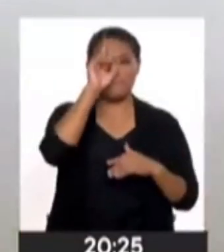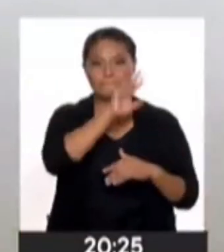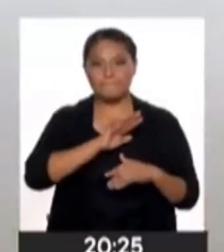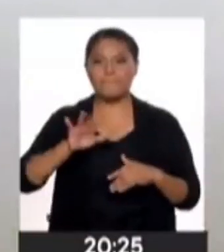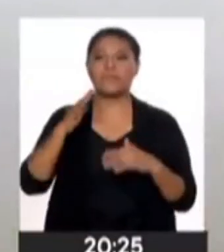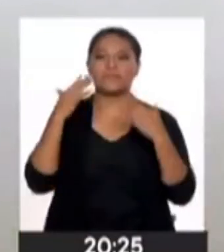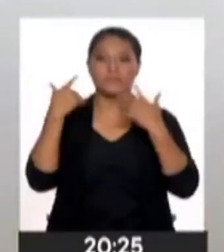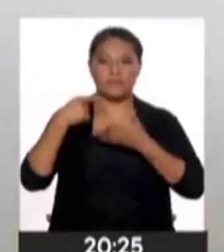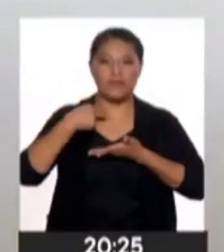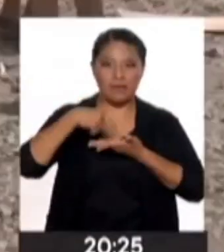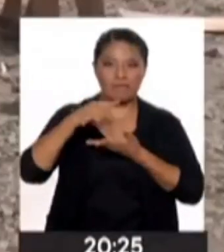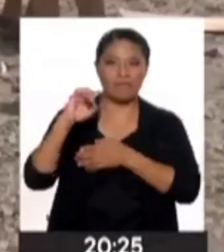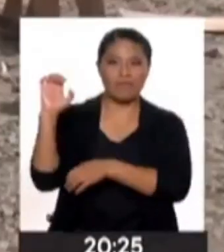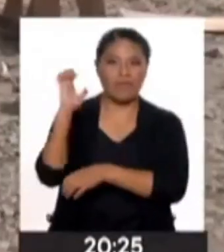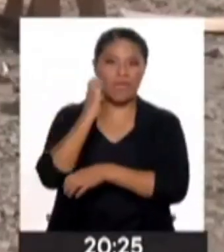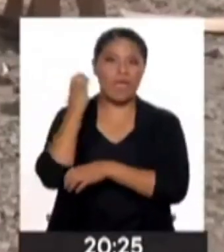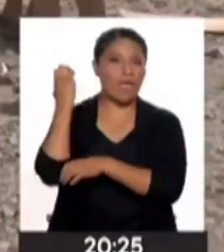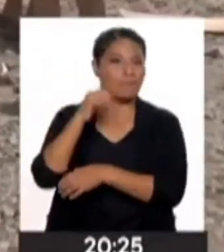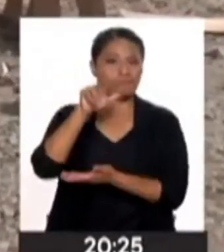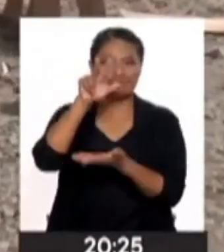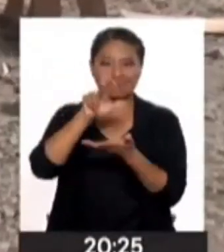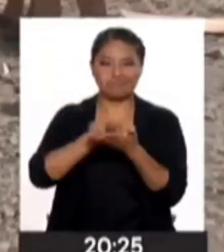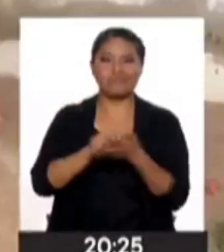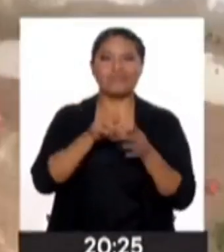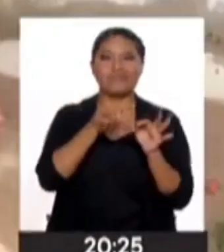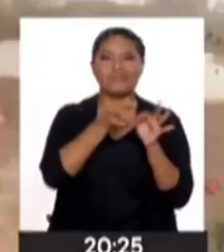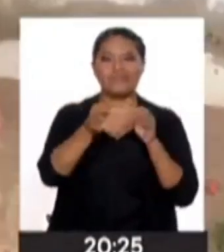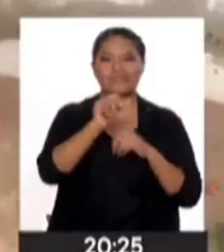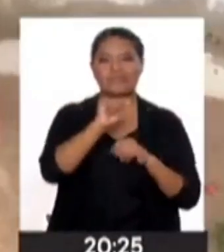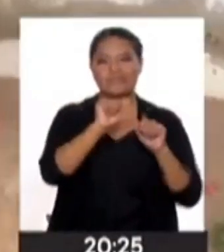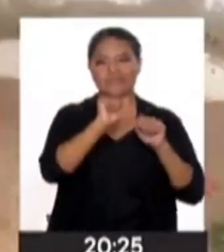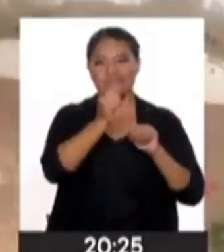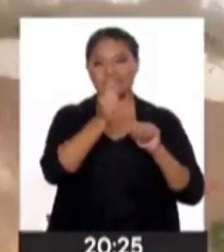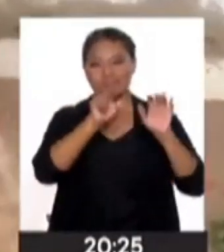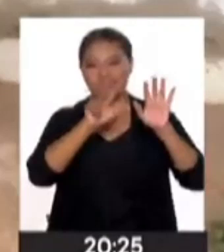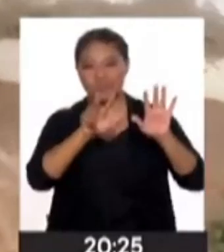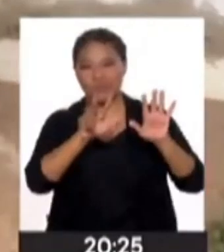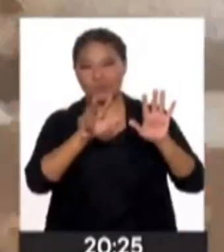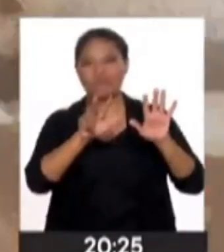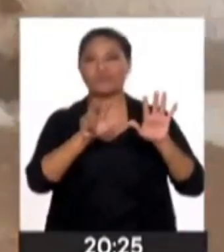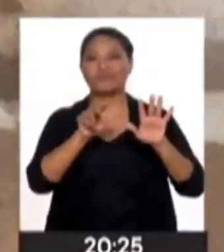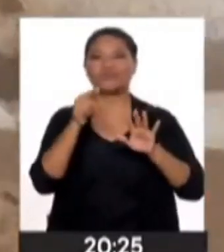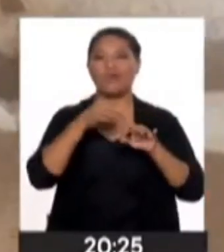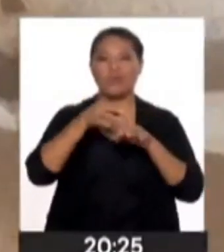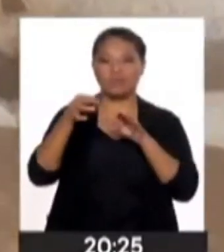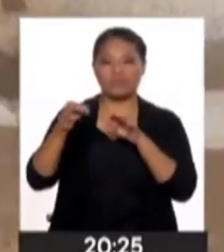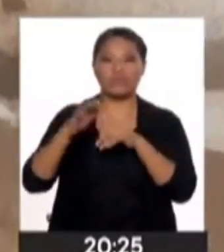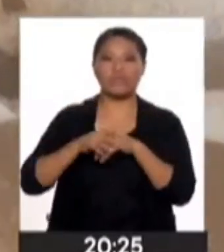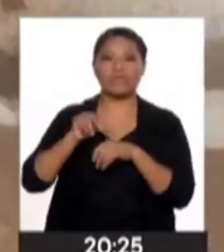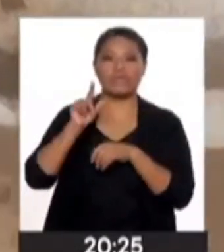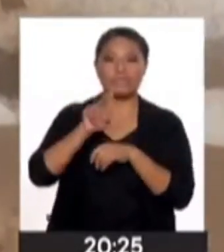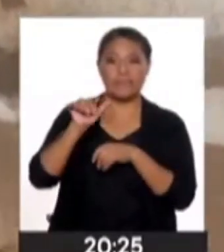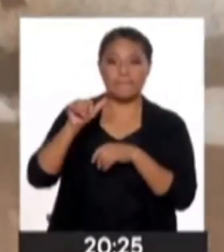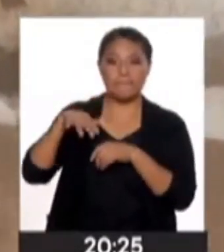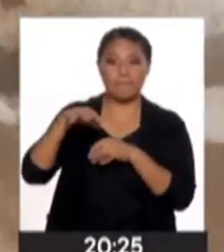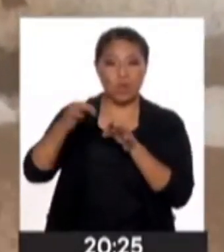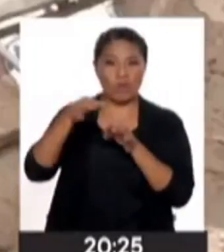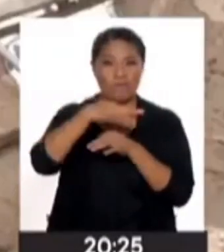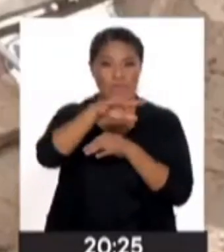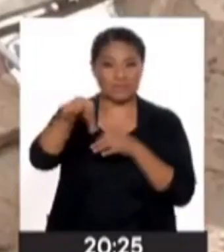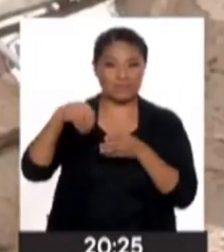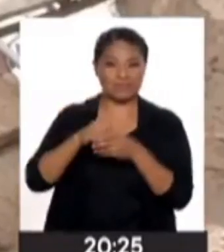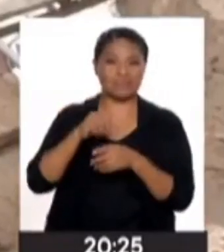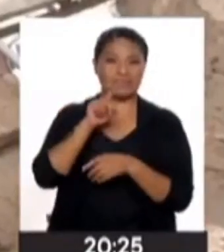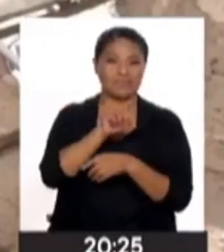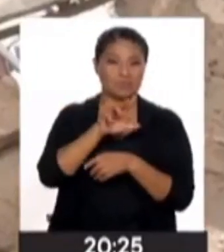en emergencia 18 regiones, 139 provincias y 855 distritos. Además, desde el Centro Nacional de